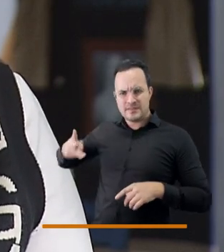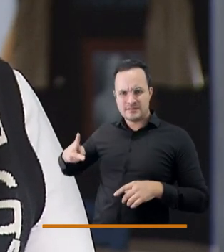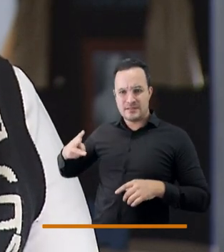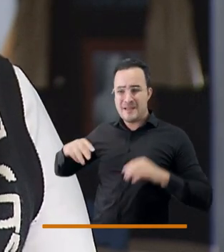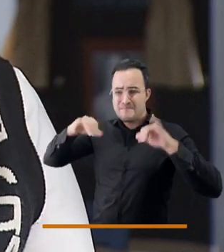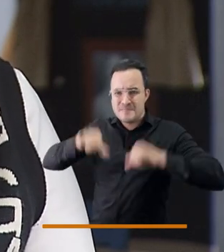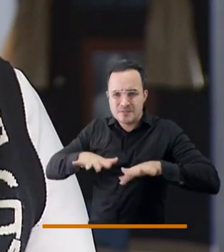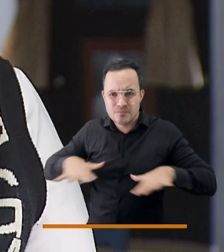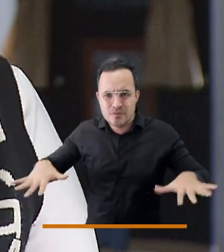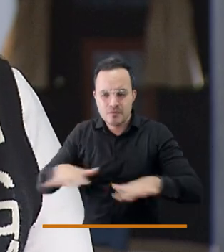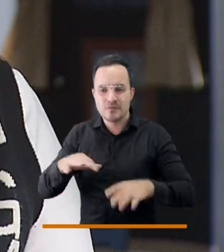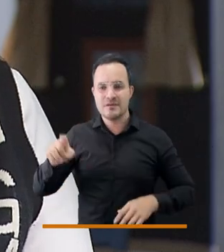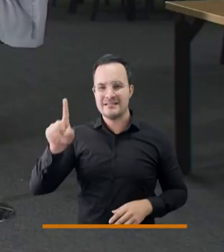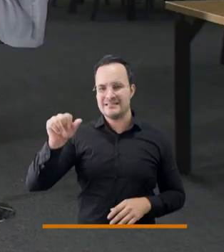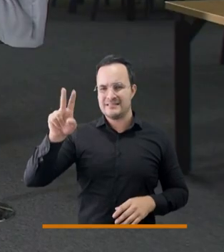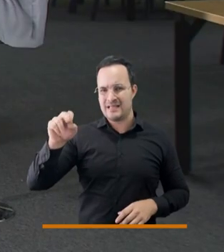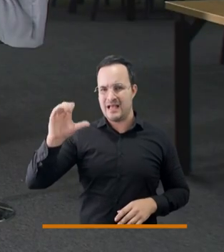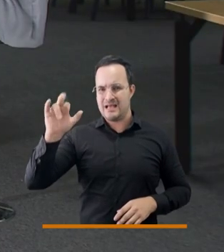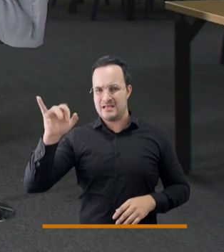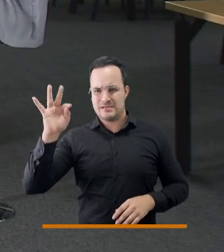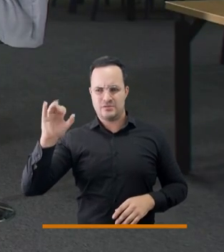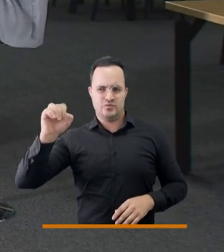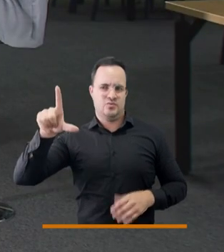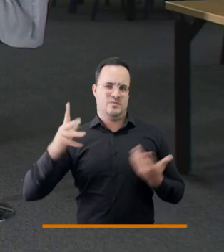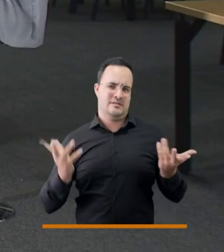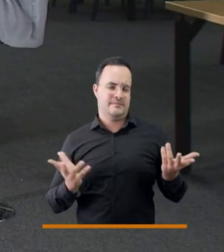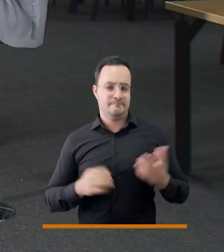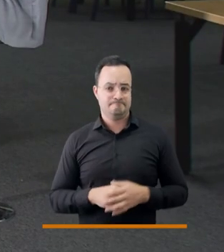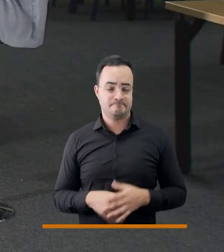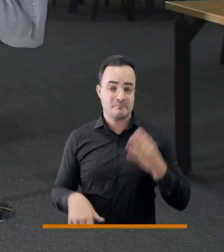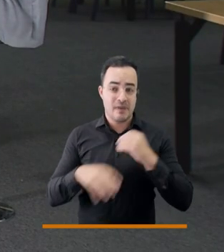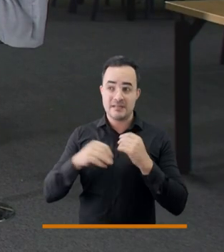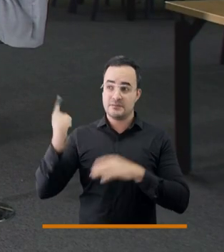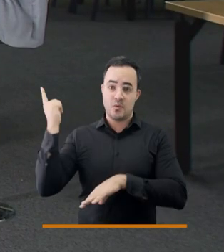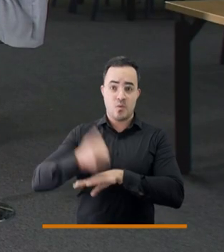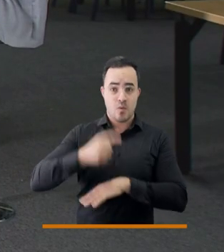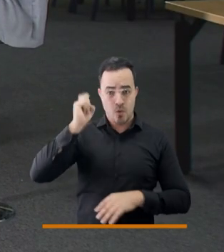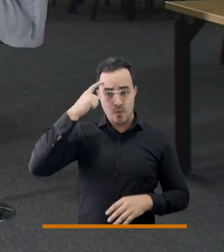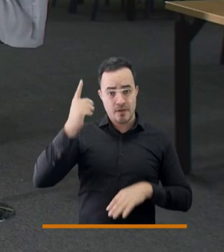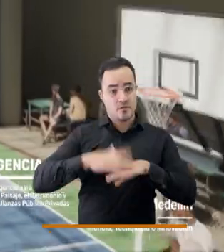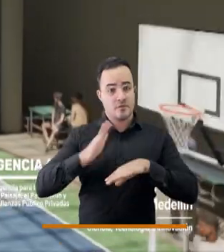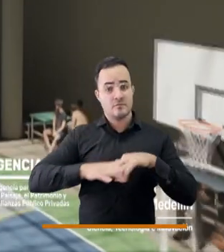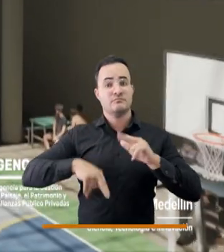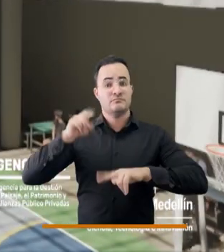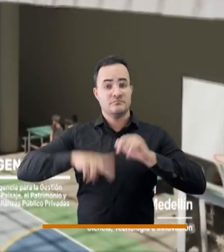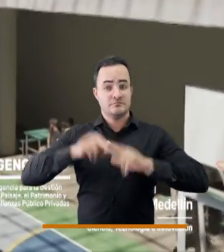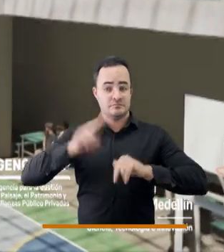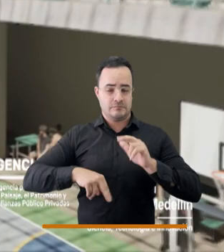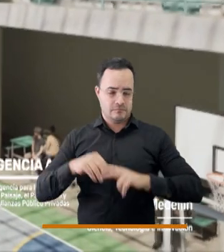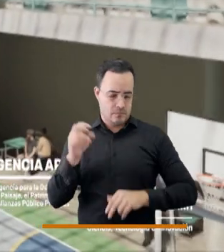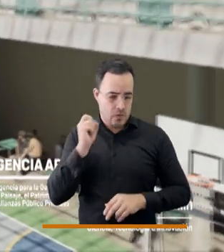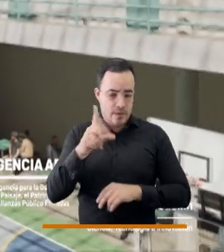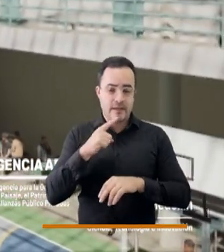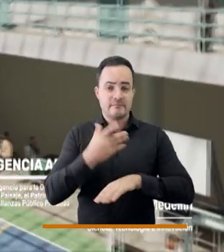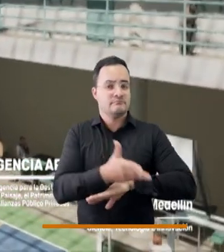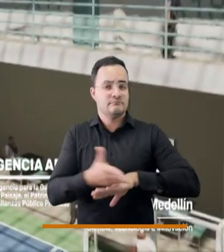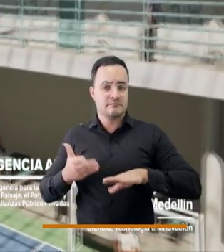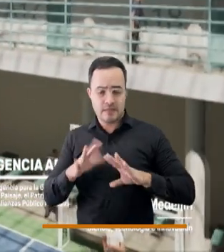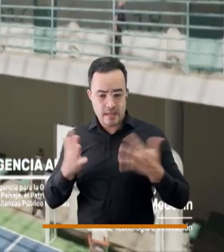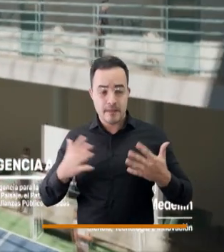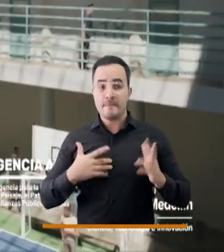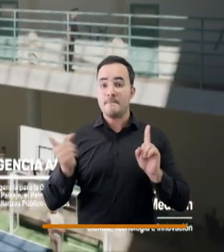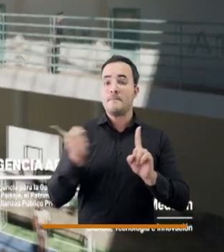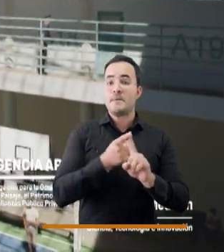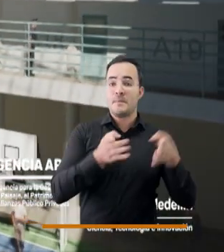Cristóbal. Reiterando además que esa sentencia de unificación exige que la primer